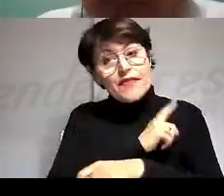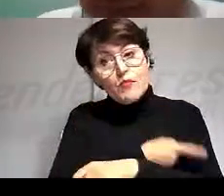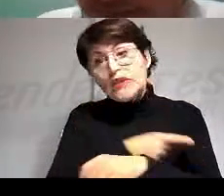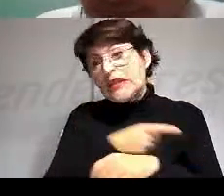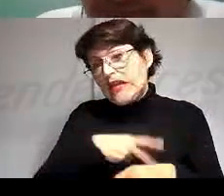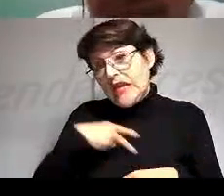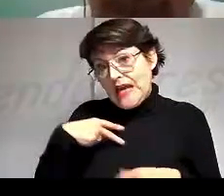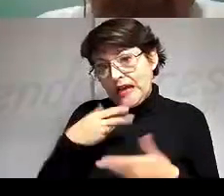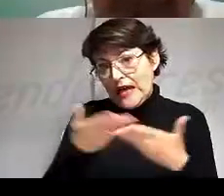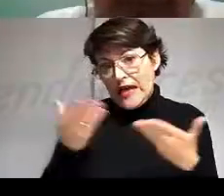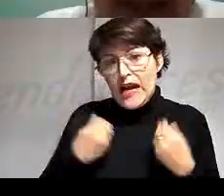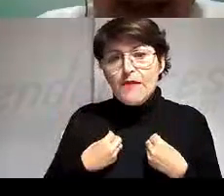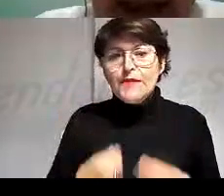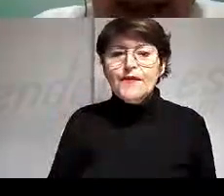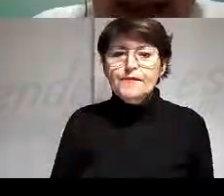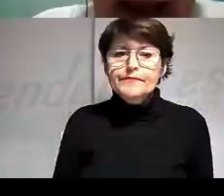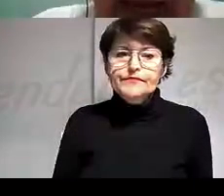general.